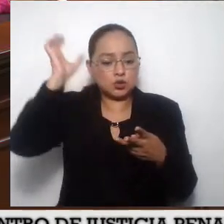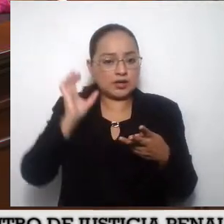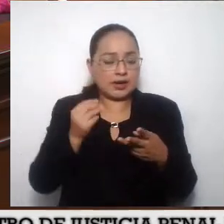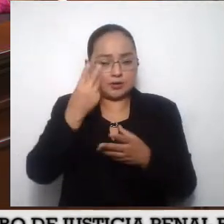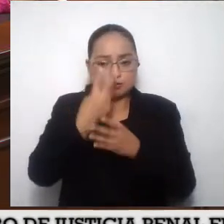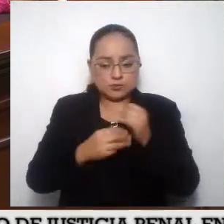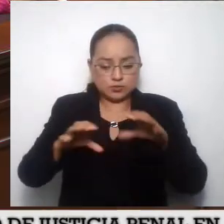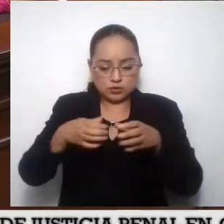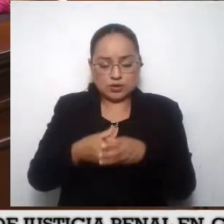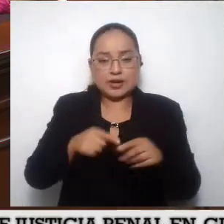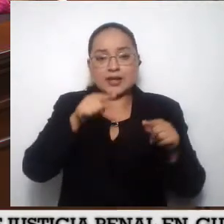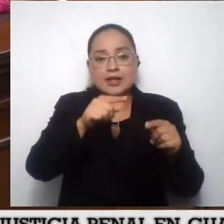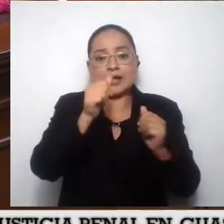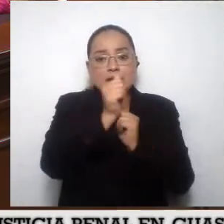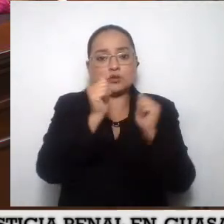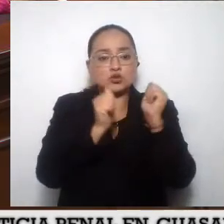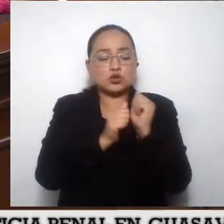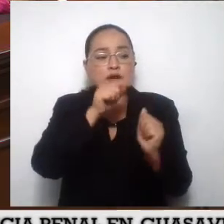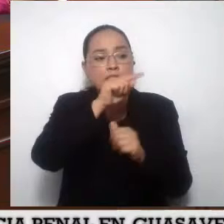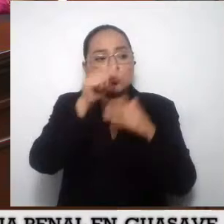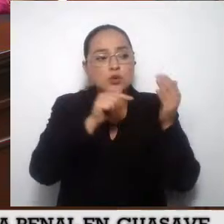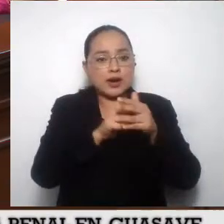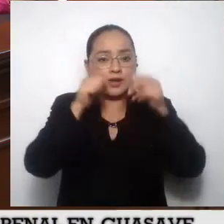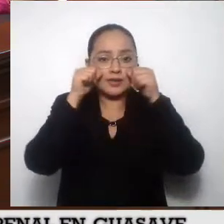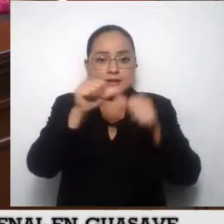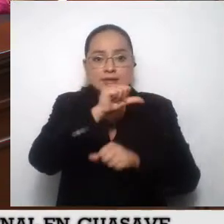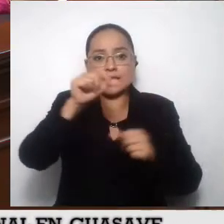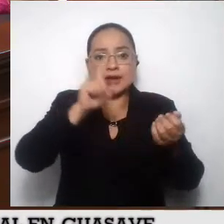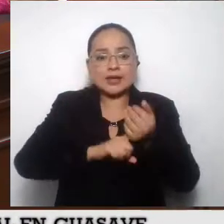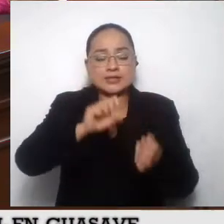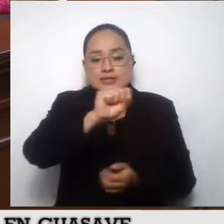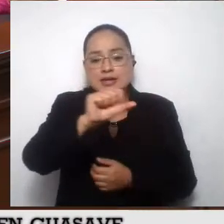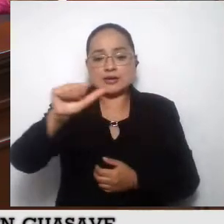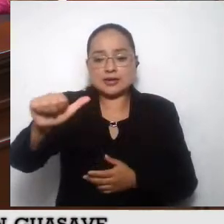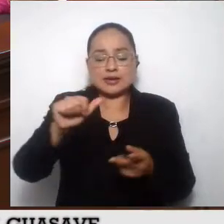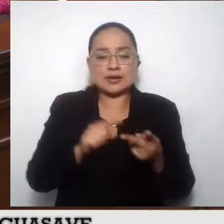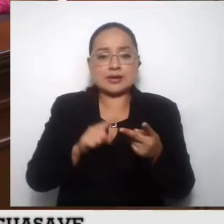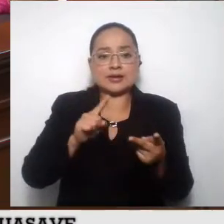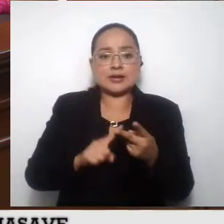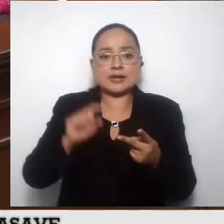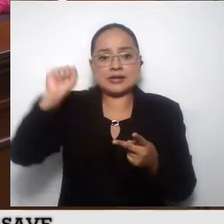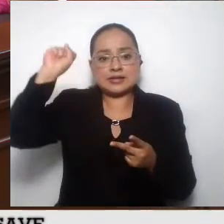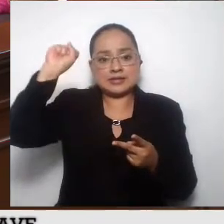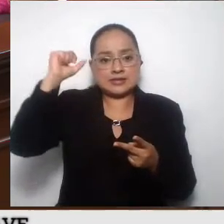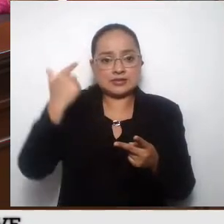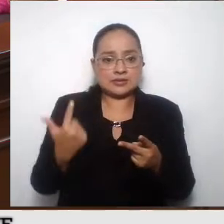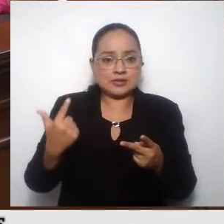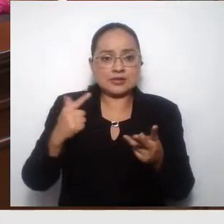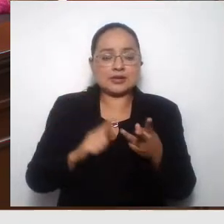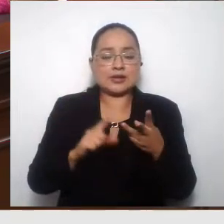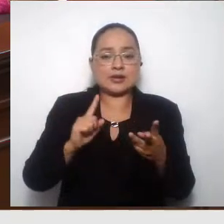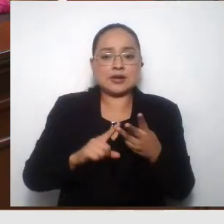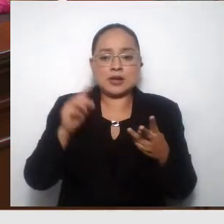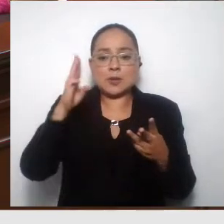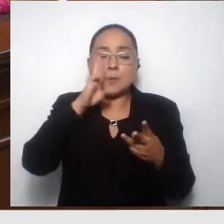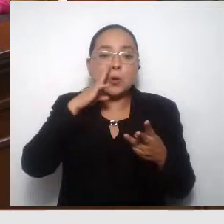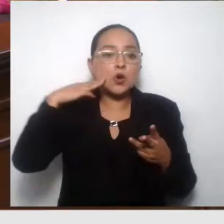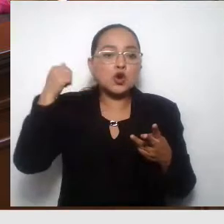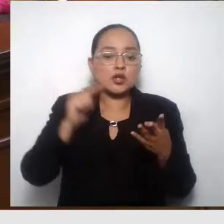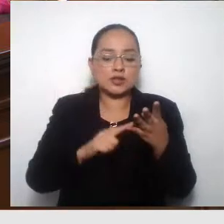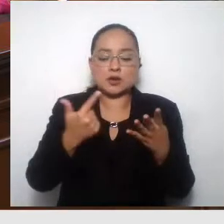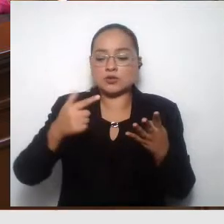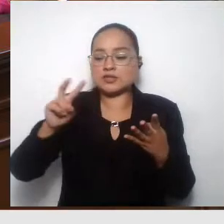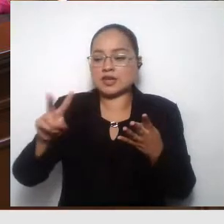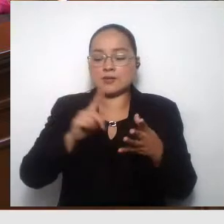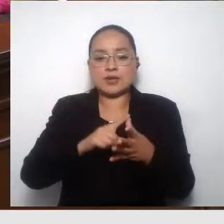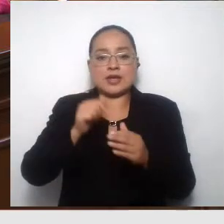el de Angostura atiende las denuncias de Salvador Alvarado, Sinaloa, Mocorito, Guasave y Angostura.